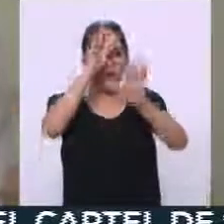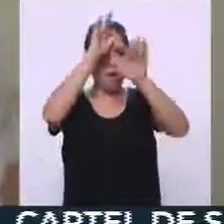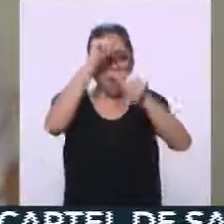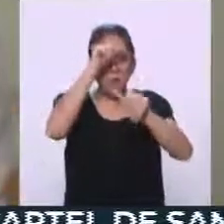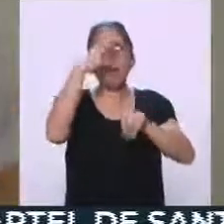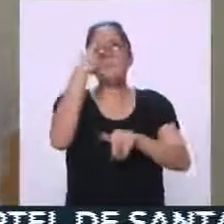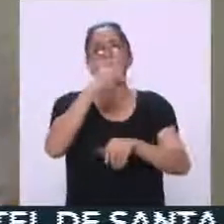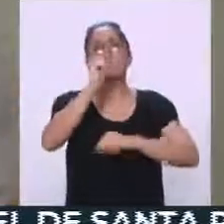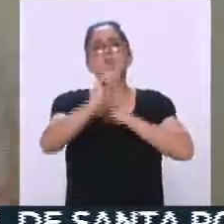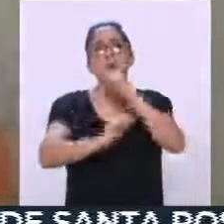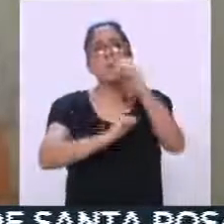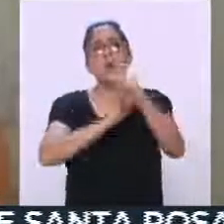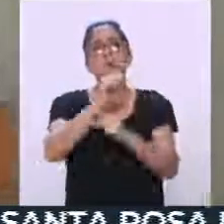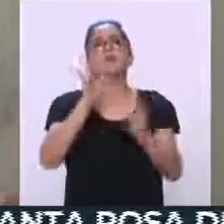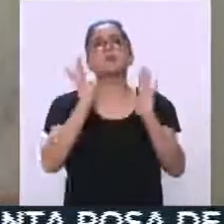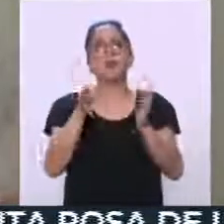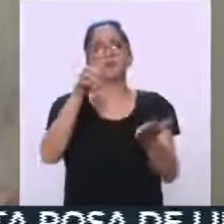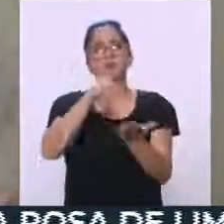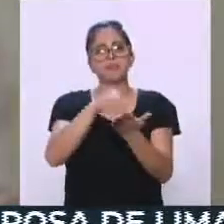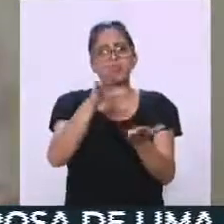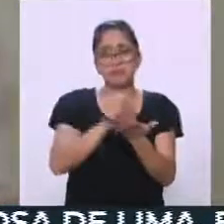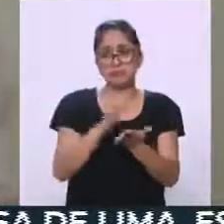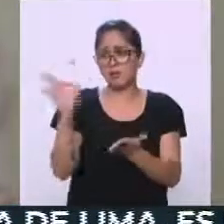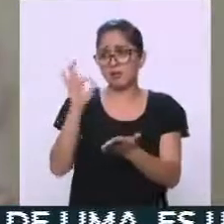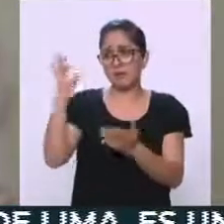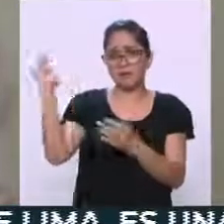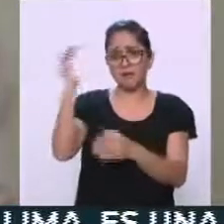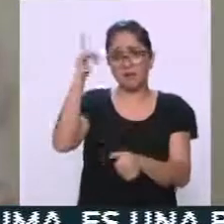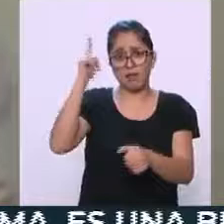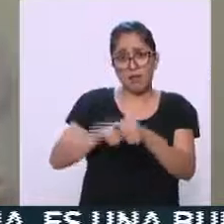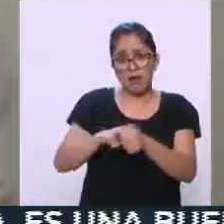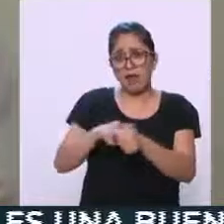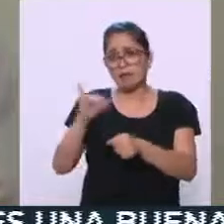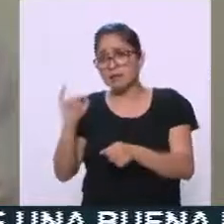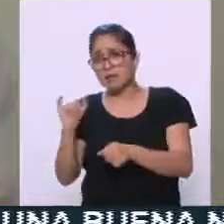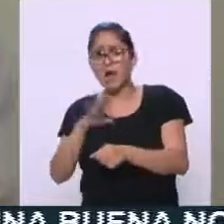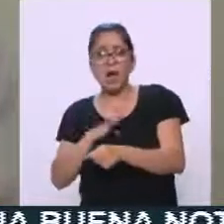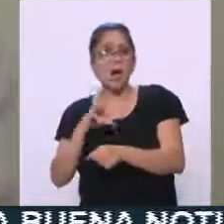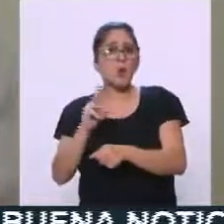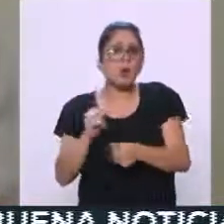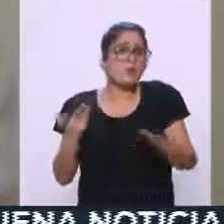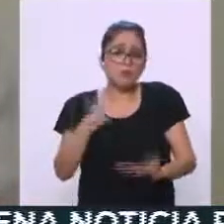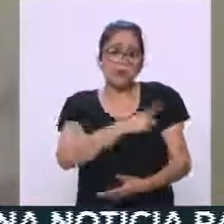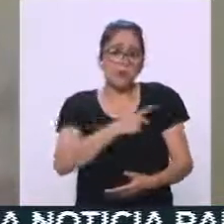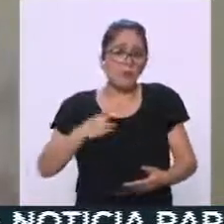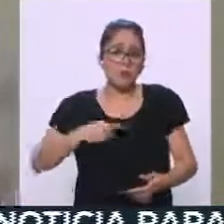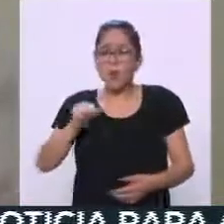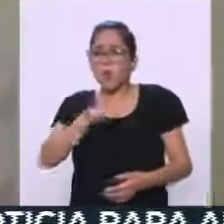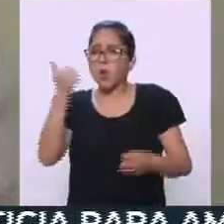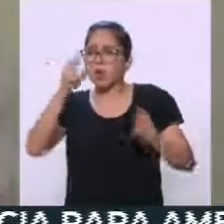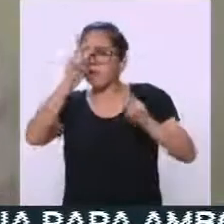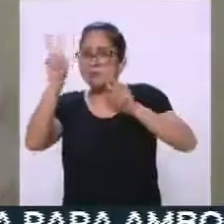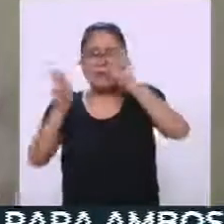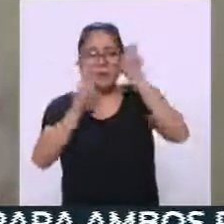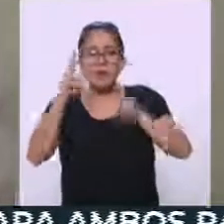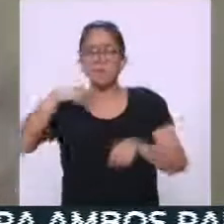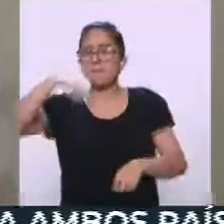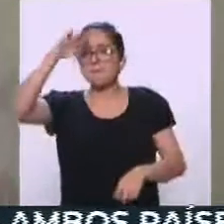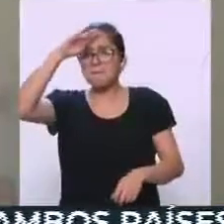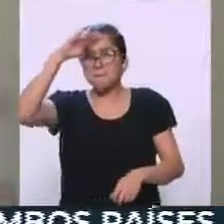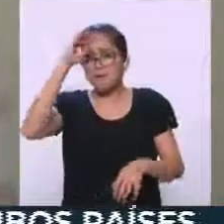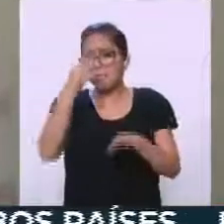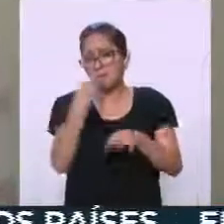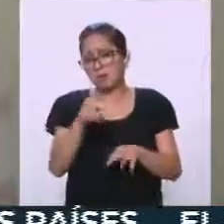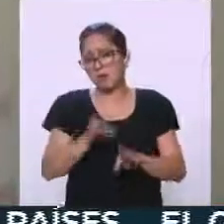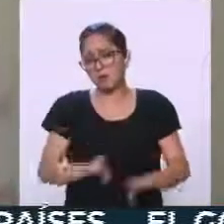aplicar criterios que a lo mejor la federación no tiene, pues sí tenemos que estar homologados en otras cuestiones mínimas fundamentales,